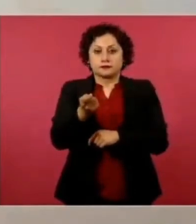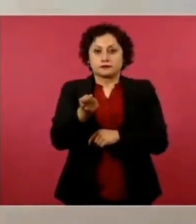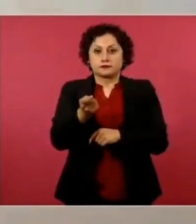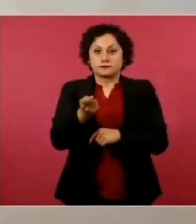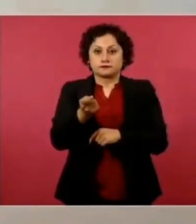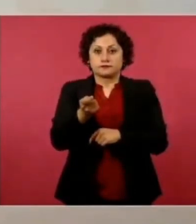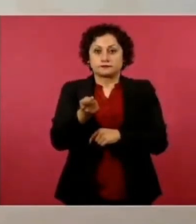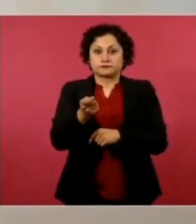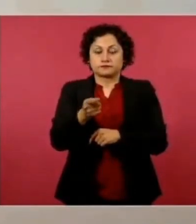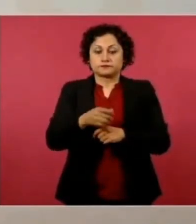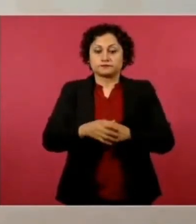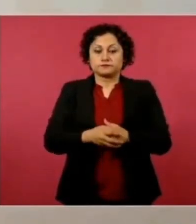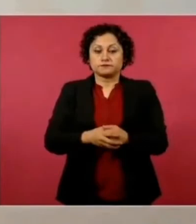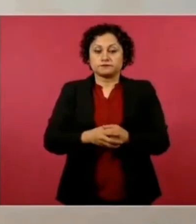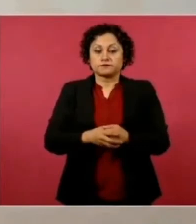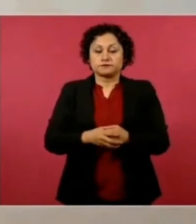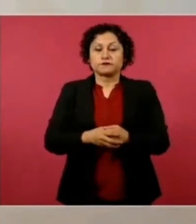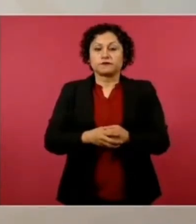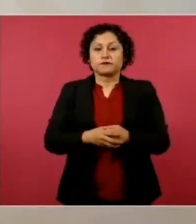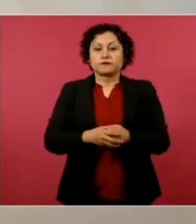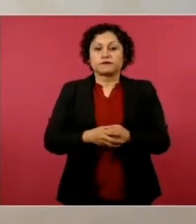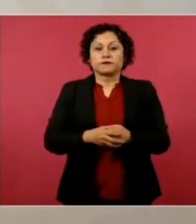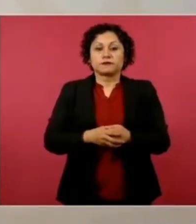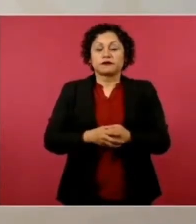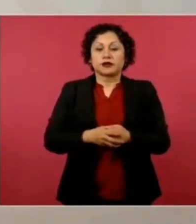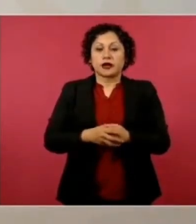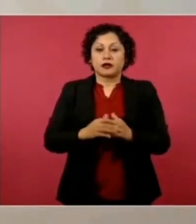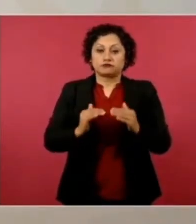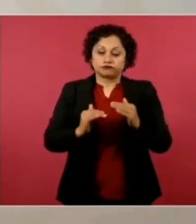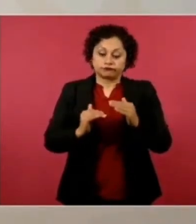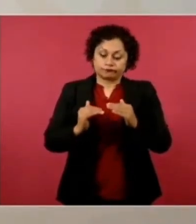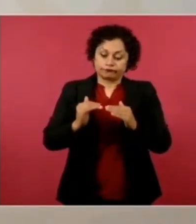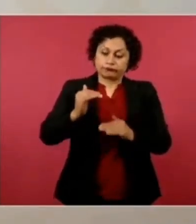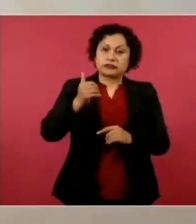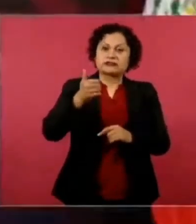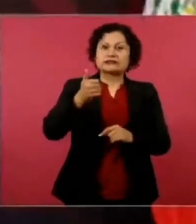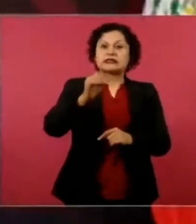de 6% anual, 12 años.